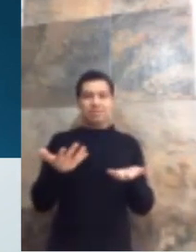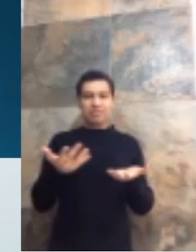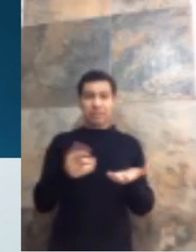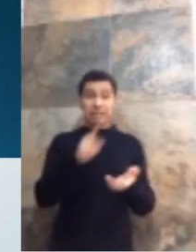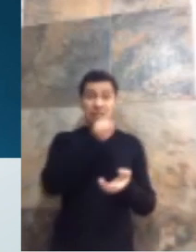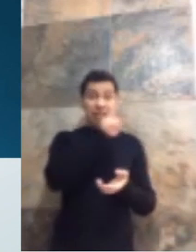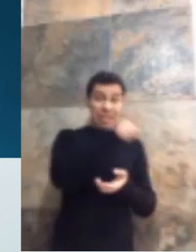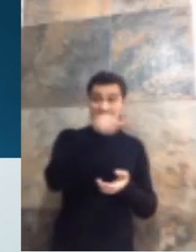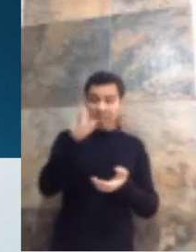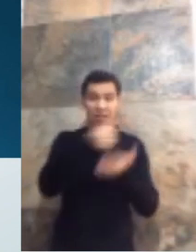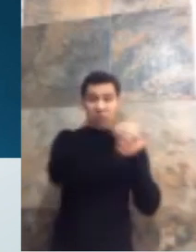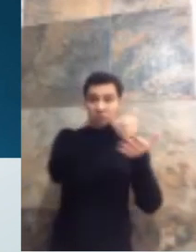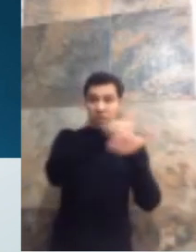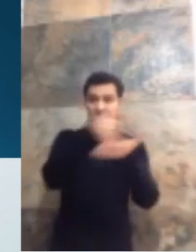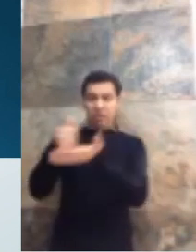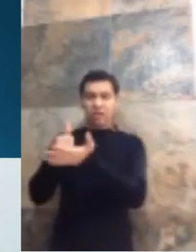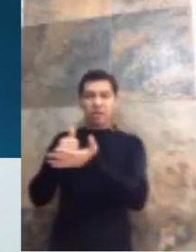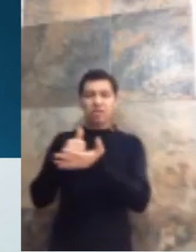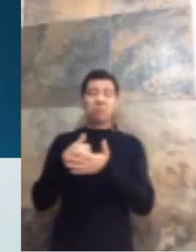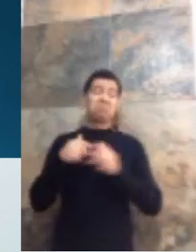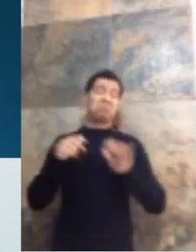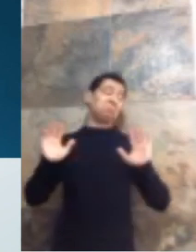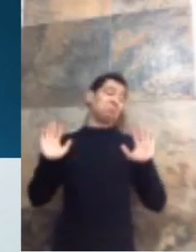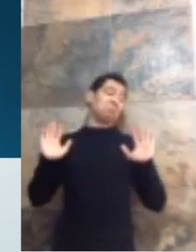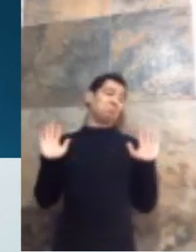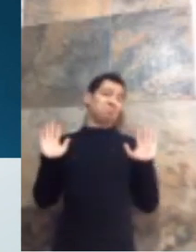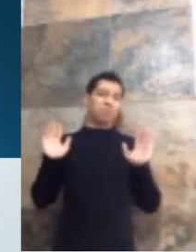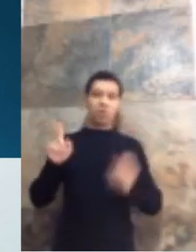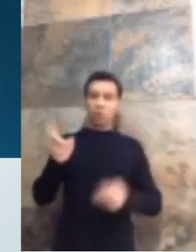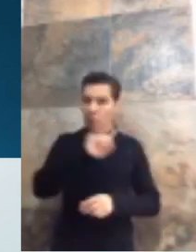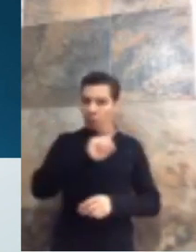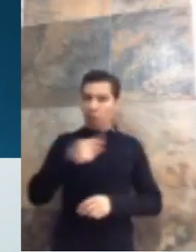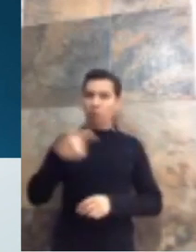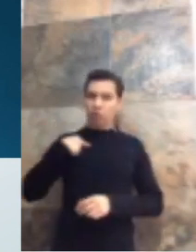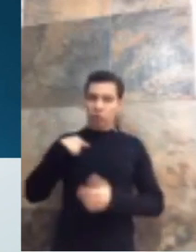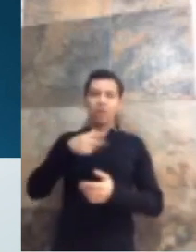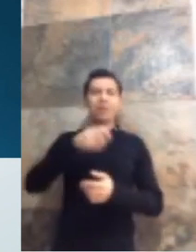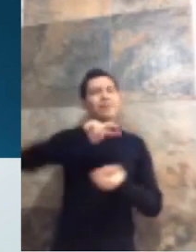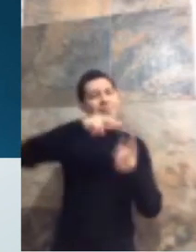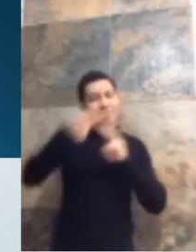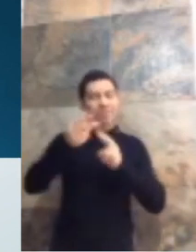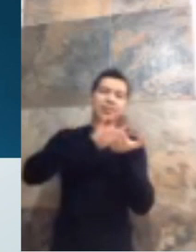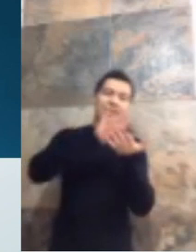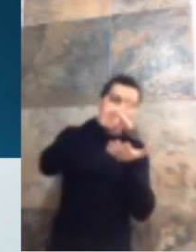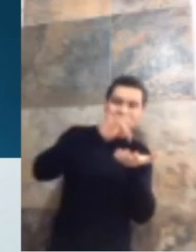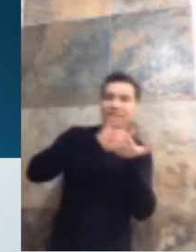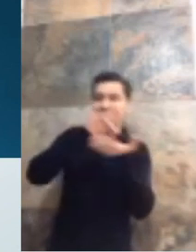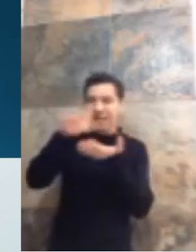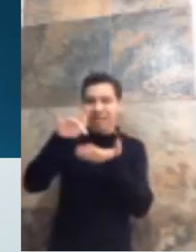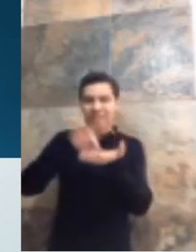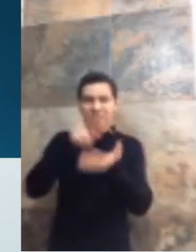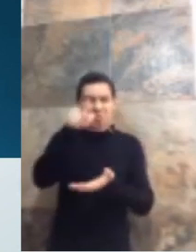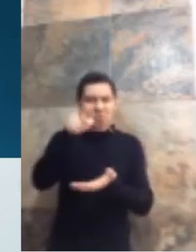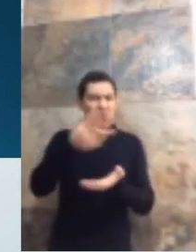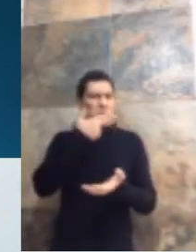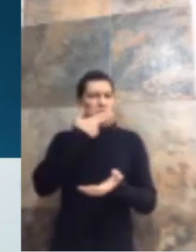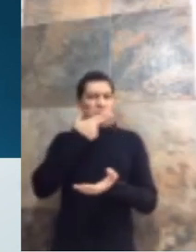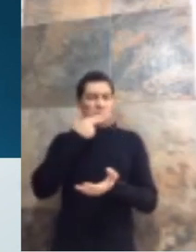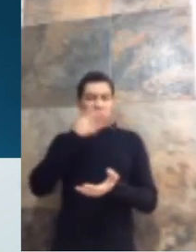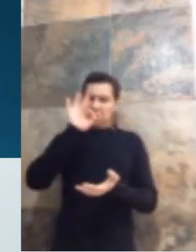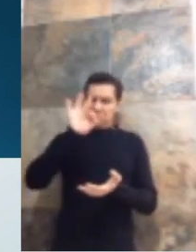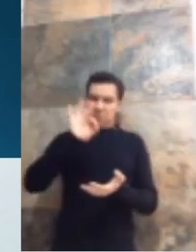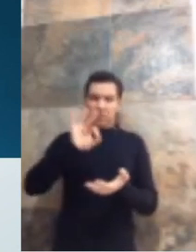y si las nota, nadie le dice, oye, gracias por estarnos ayudando, esto está funcionando mejor, qué bueno que tienes